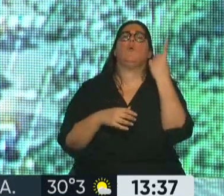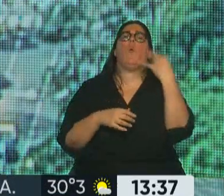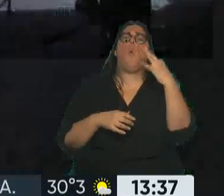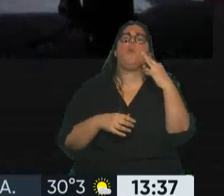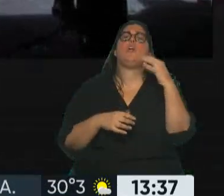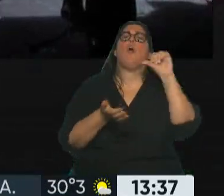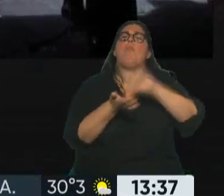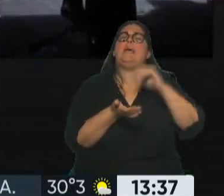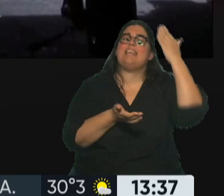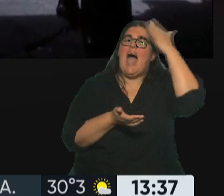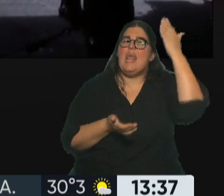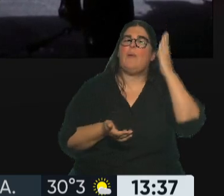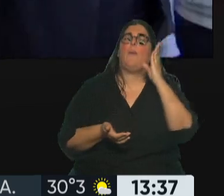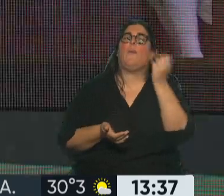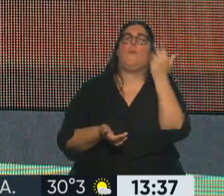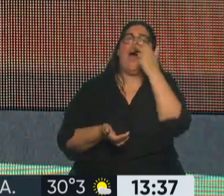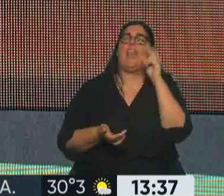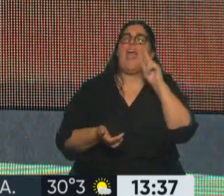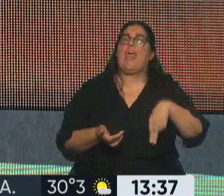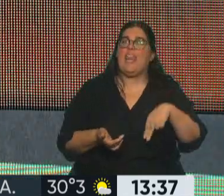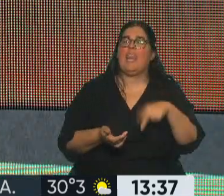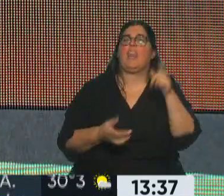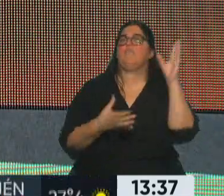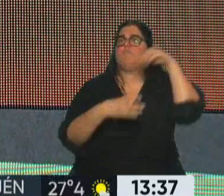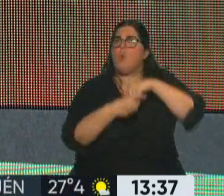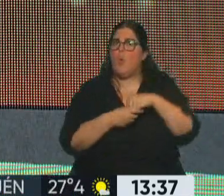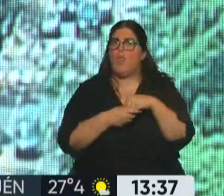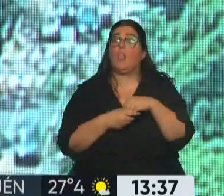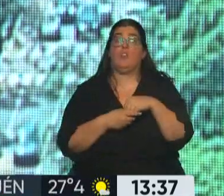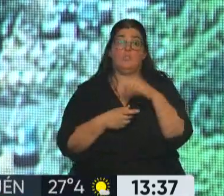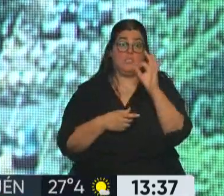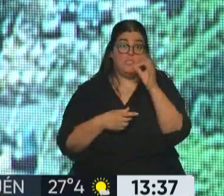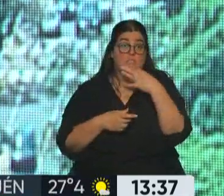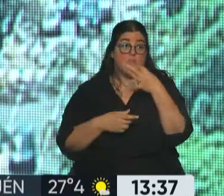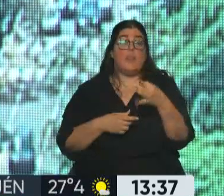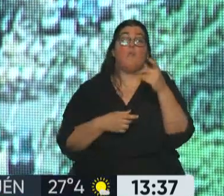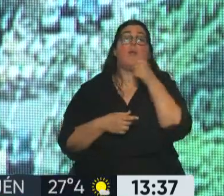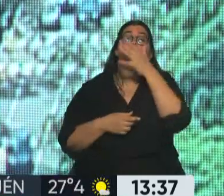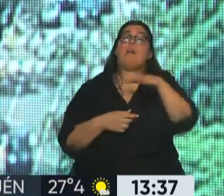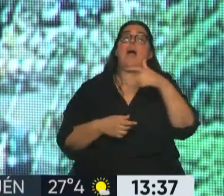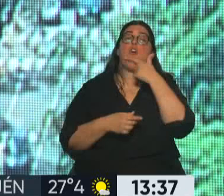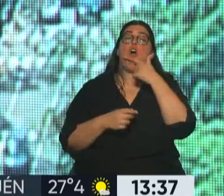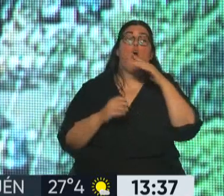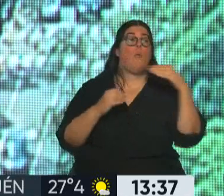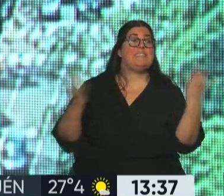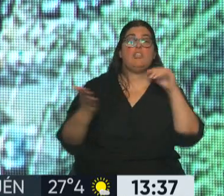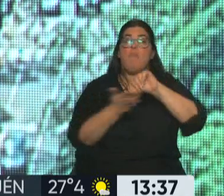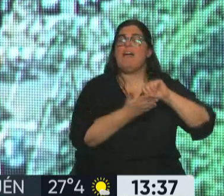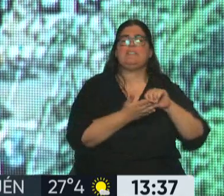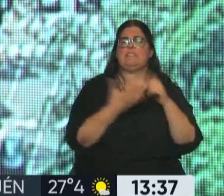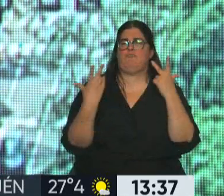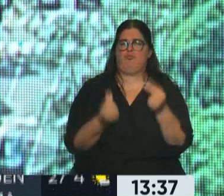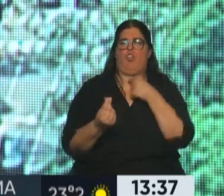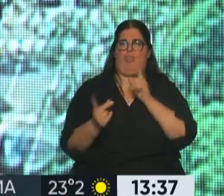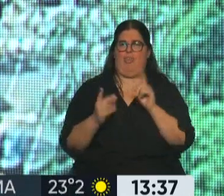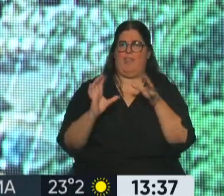que porque los vecinos deen se oponen justamente a esa intervención Bueno lo que llama la atención Precisamente es la ausencia de Arabia Saudita